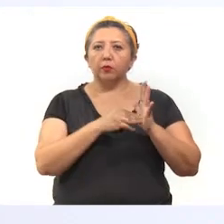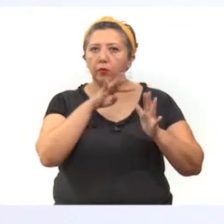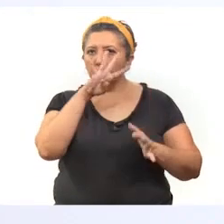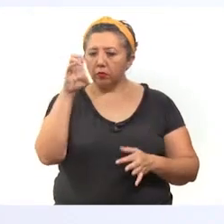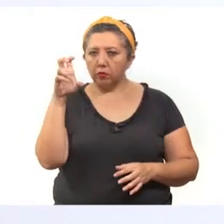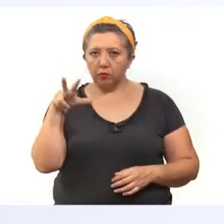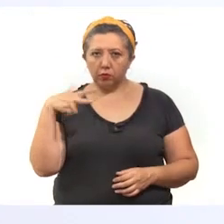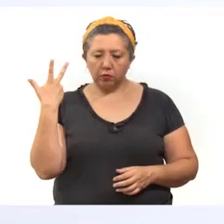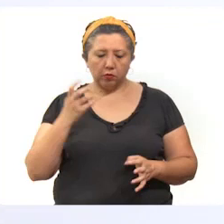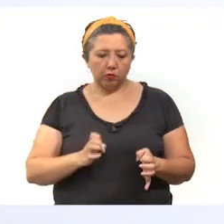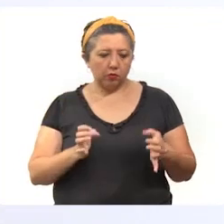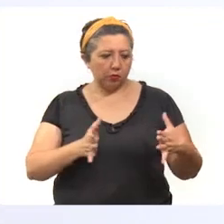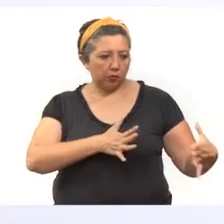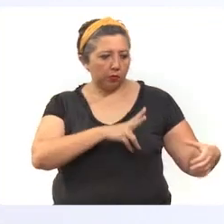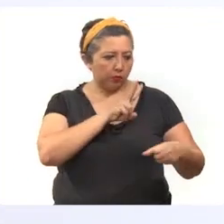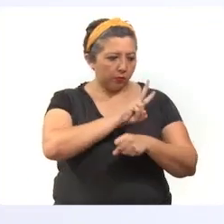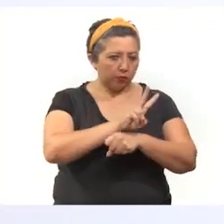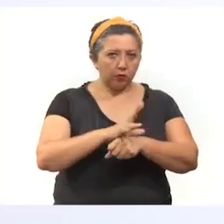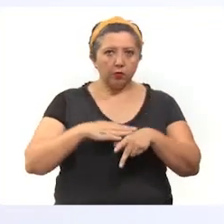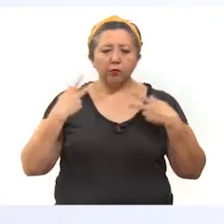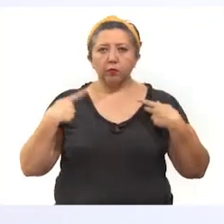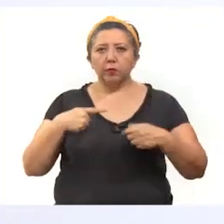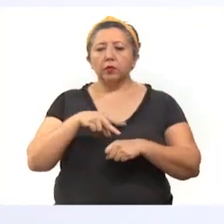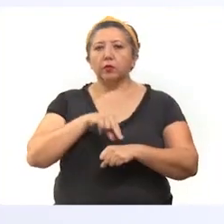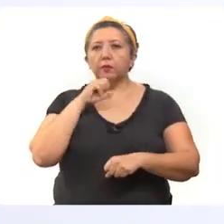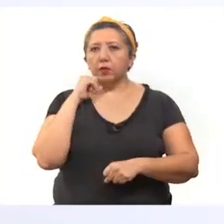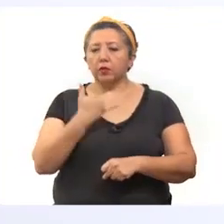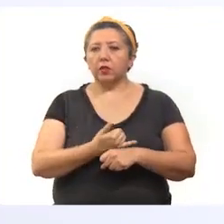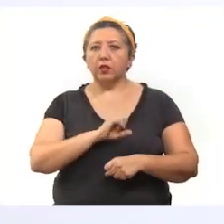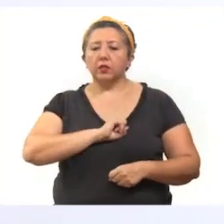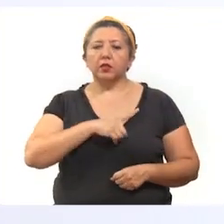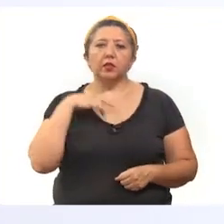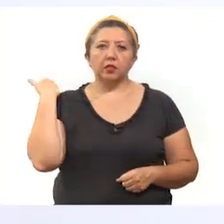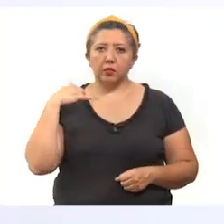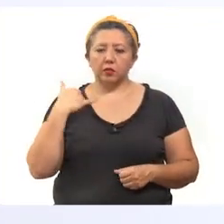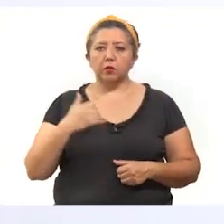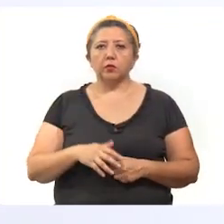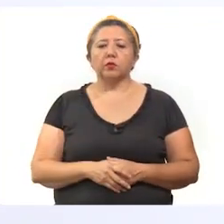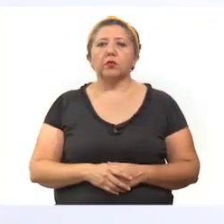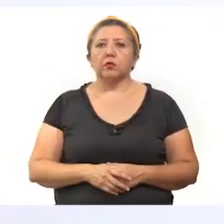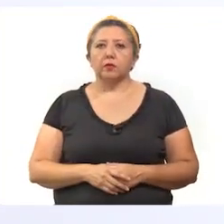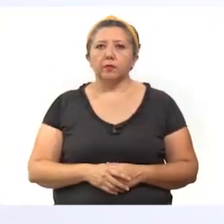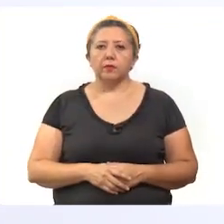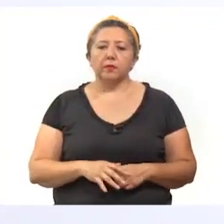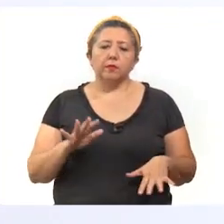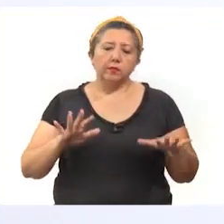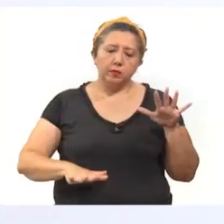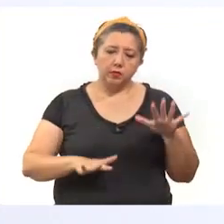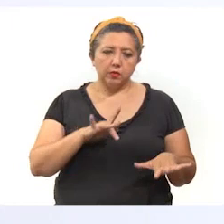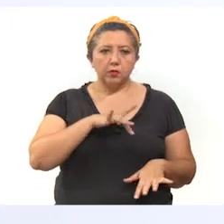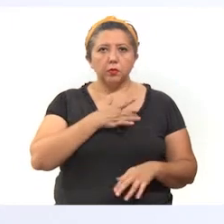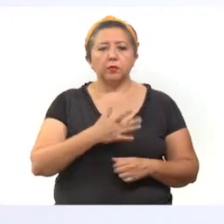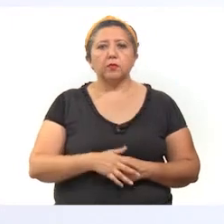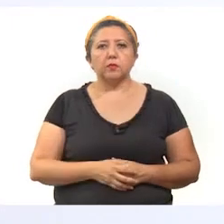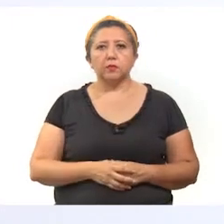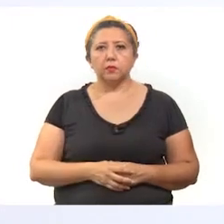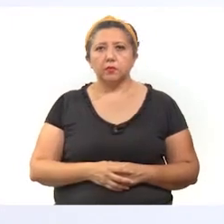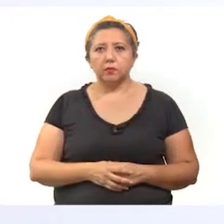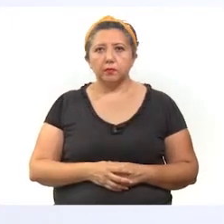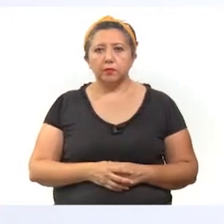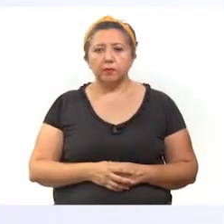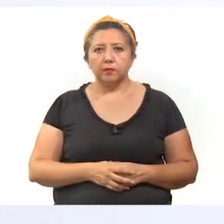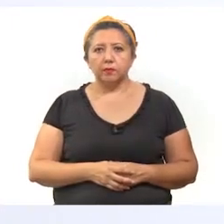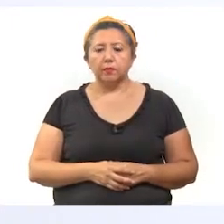activos, 2.413 están estables, aislados y monitoreados por personal médico de la Secretaría de Salud de Yucatán.